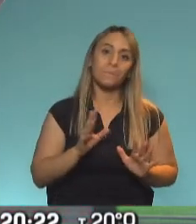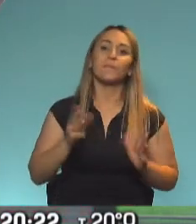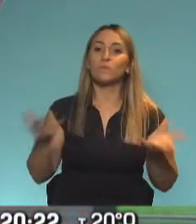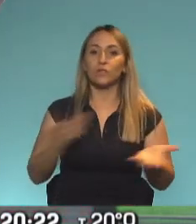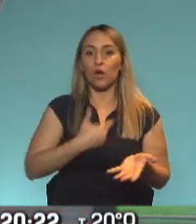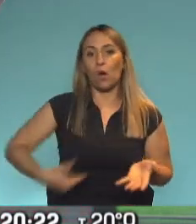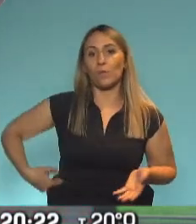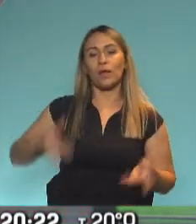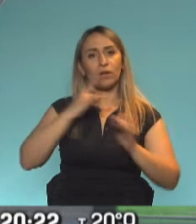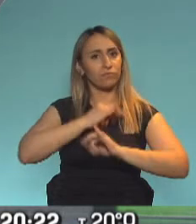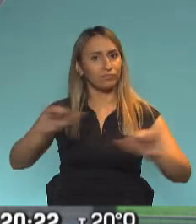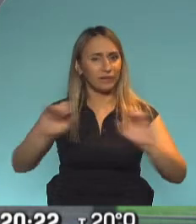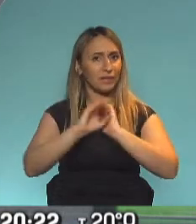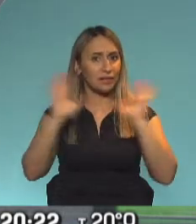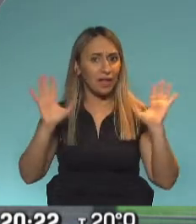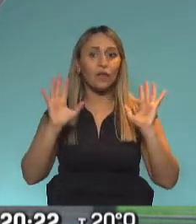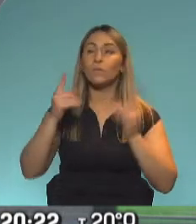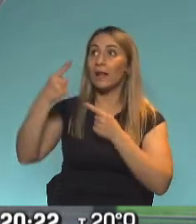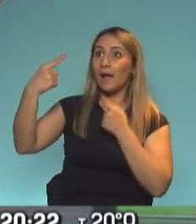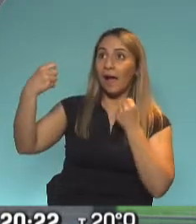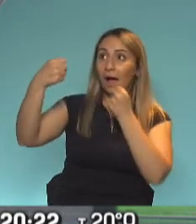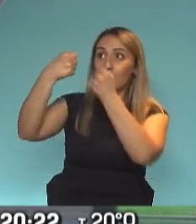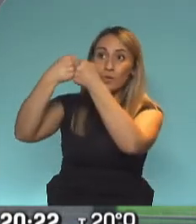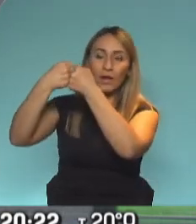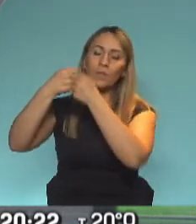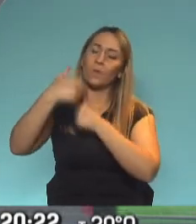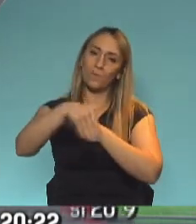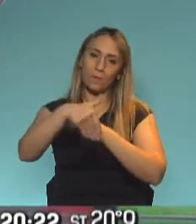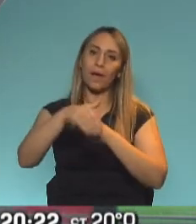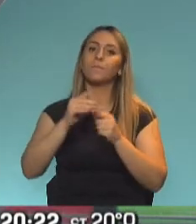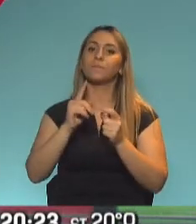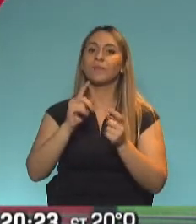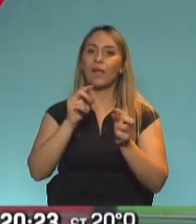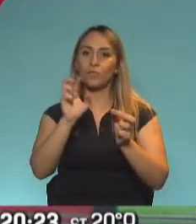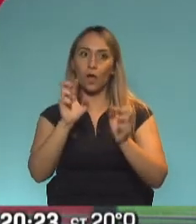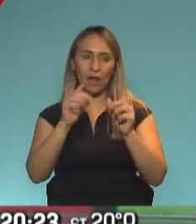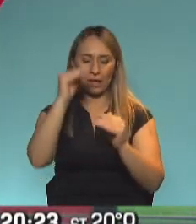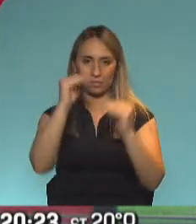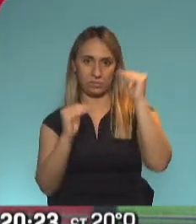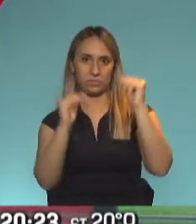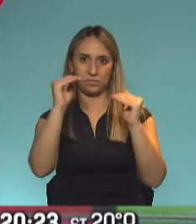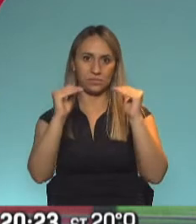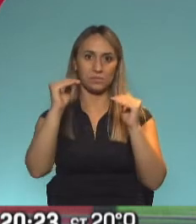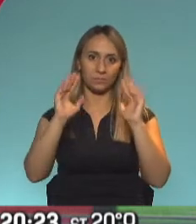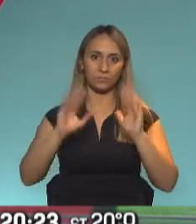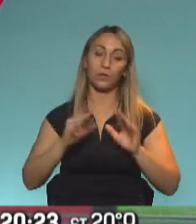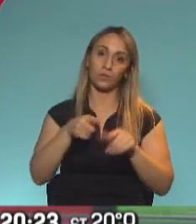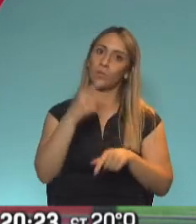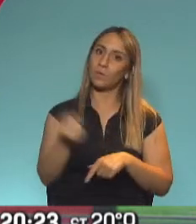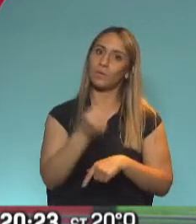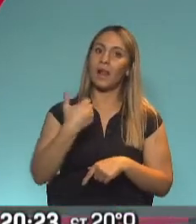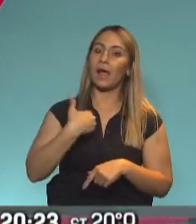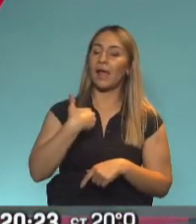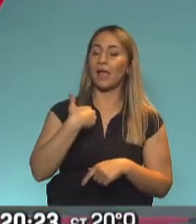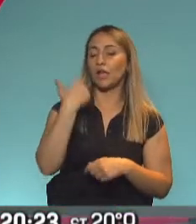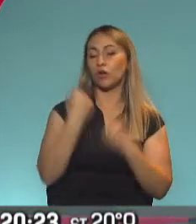acuerdo con el Fondo Monetario va a generar estabilidad cambiaria, que también es muy importante en este momento para la macroeconomía del país también. Y vamos a repasar